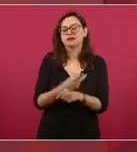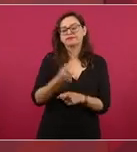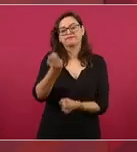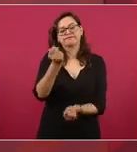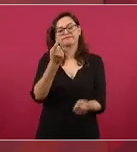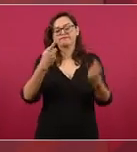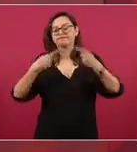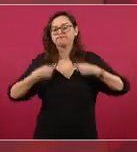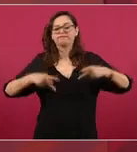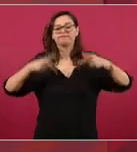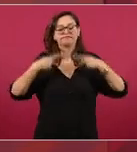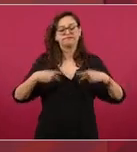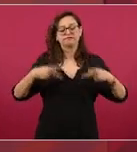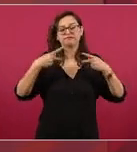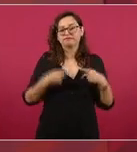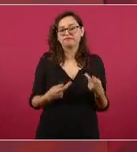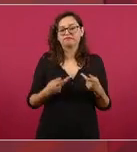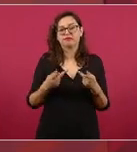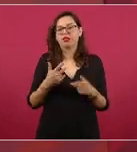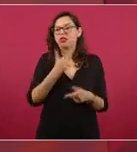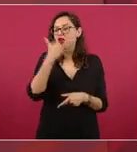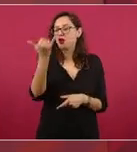las conductas antisociales.